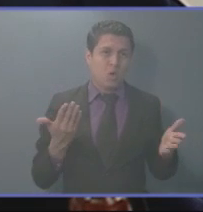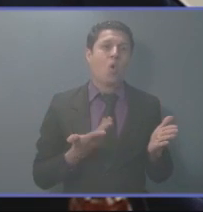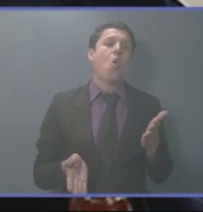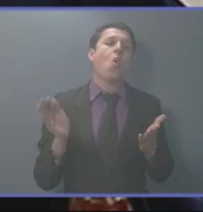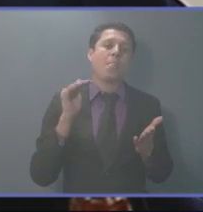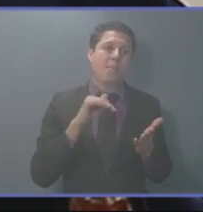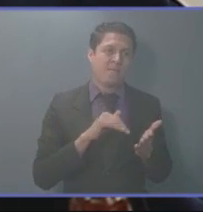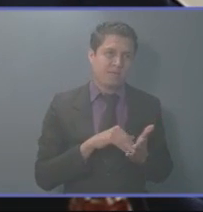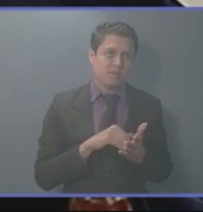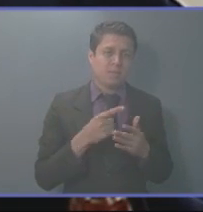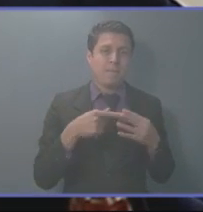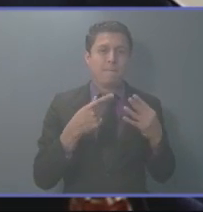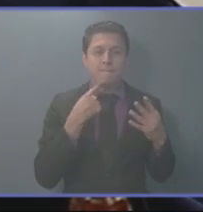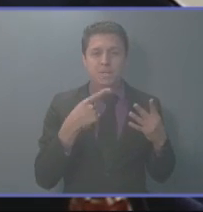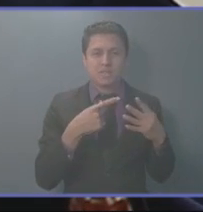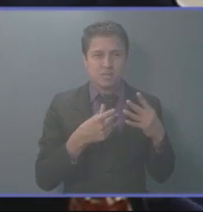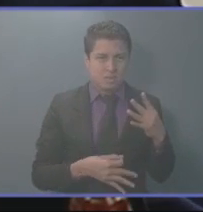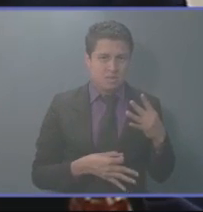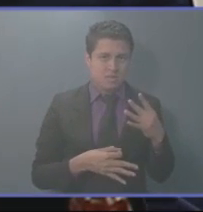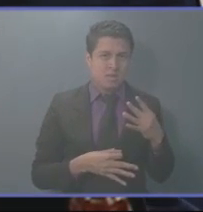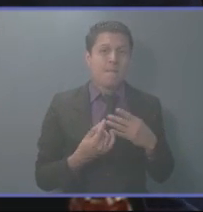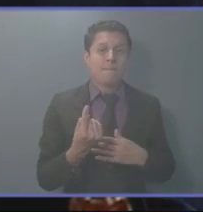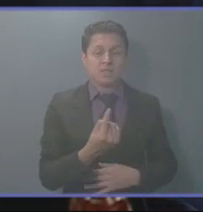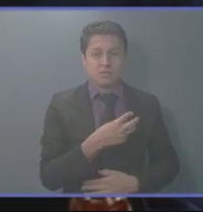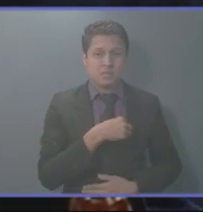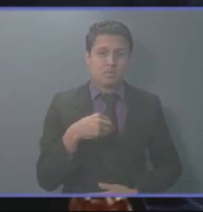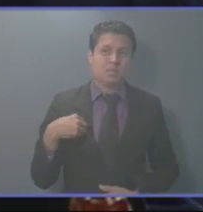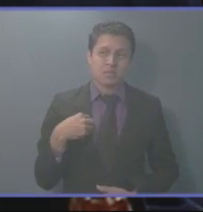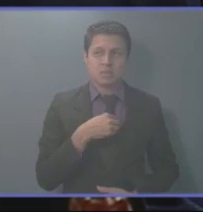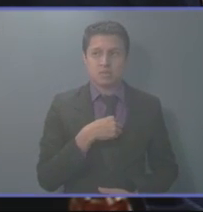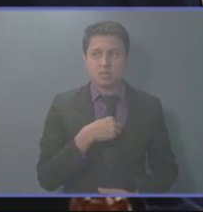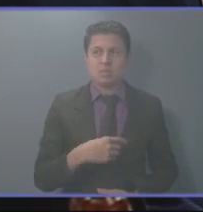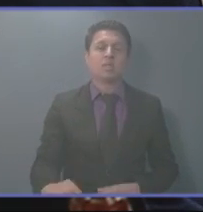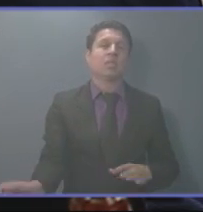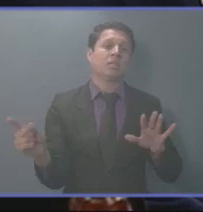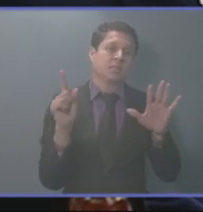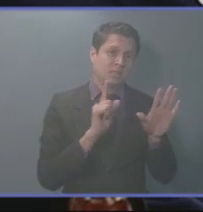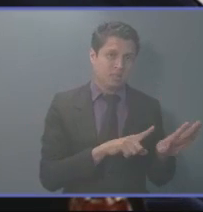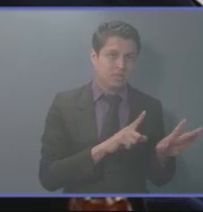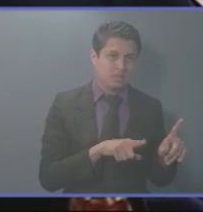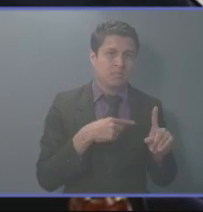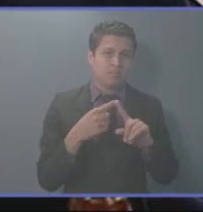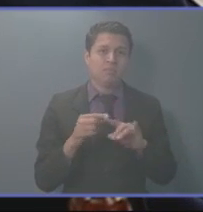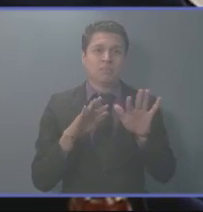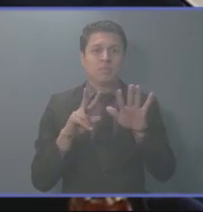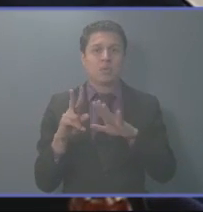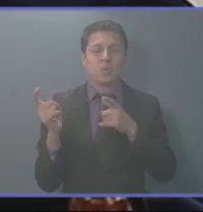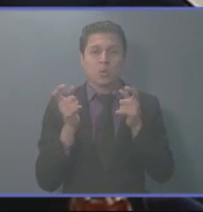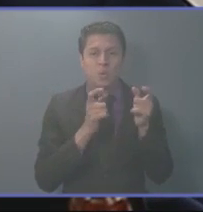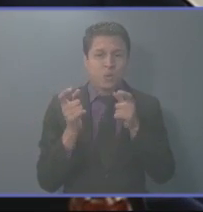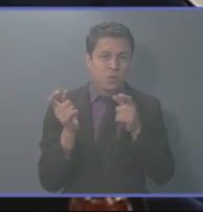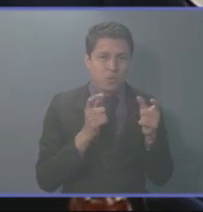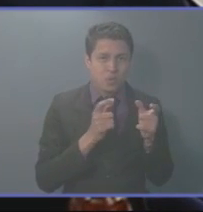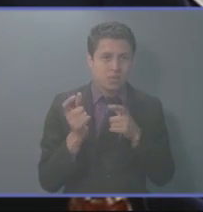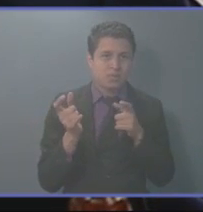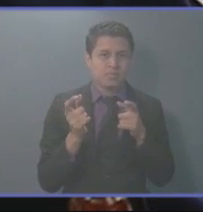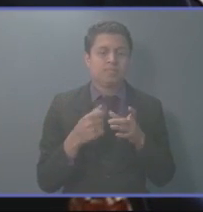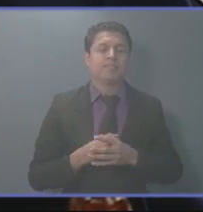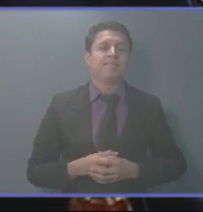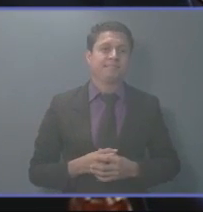la cobertura de los hijos de los hermanos trabajadores de 6 a 12 años.